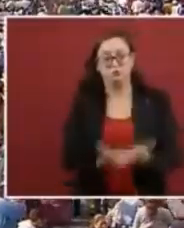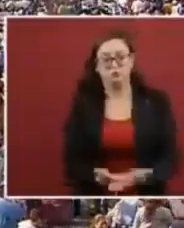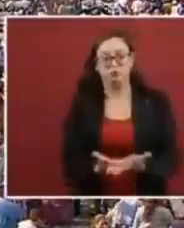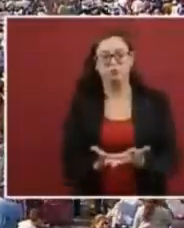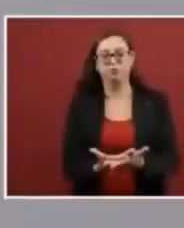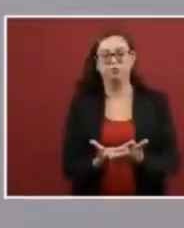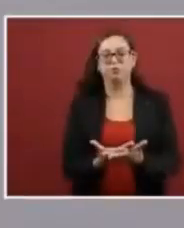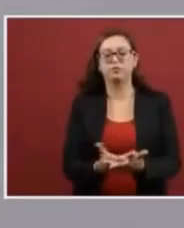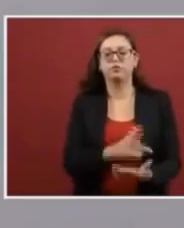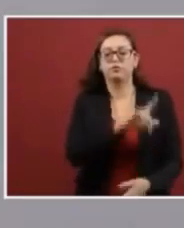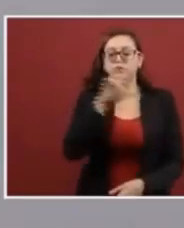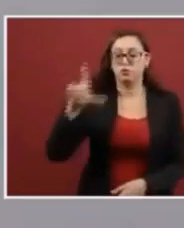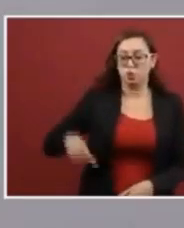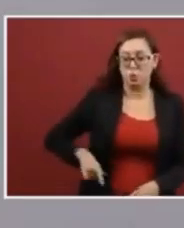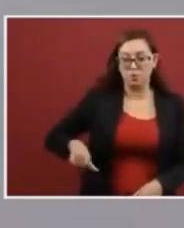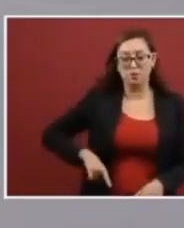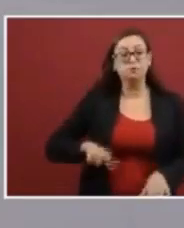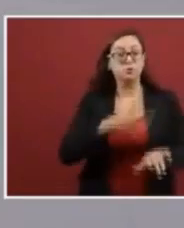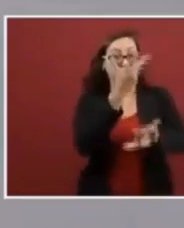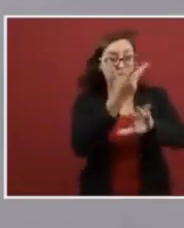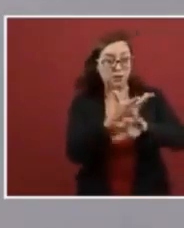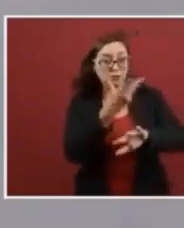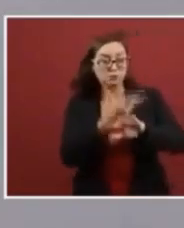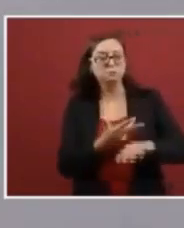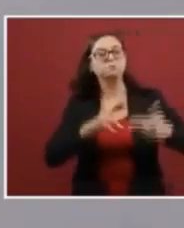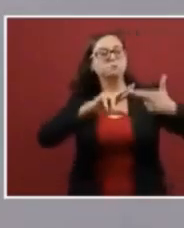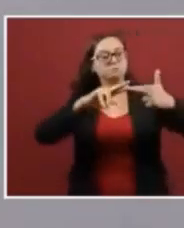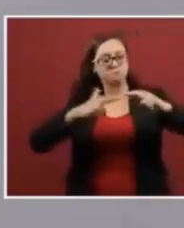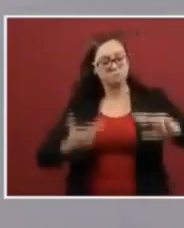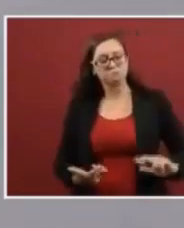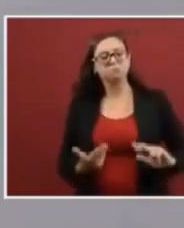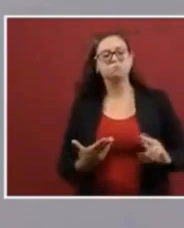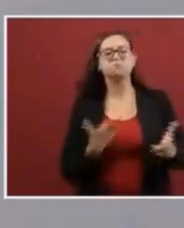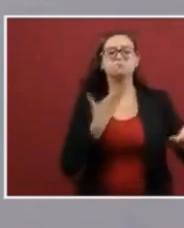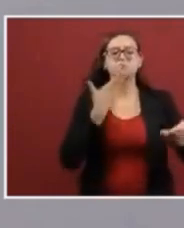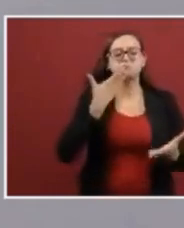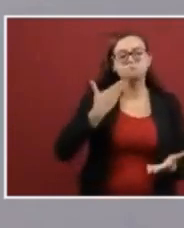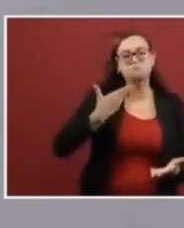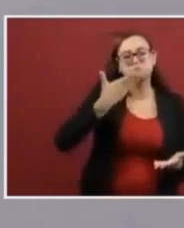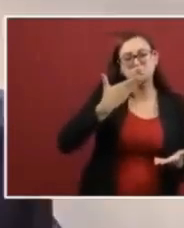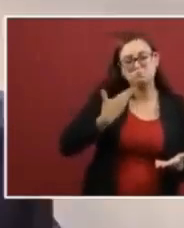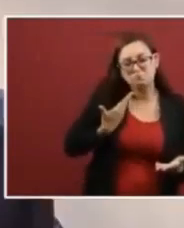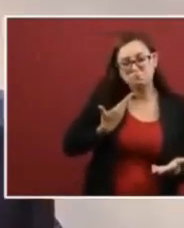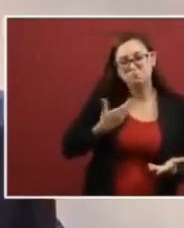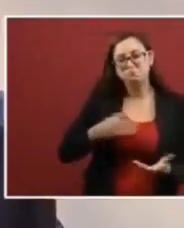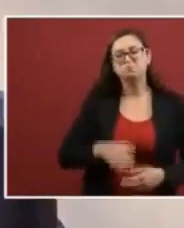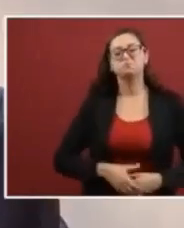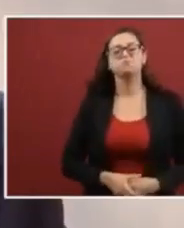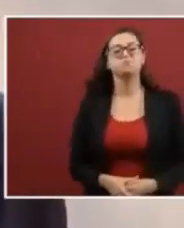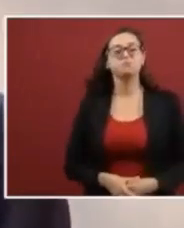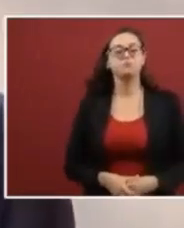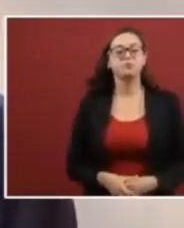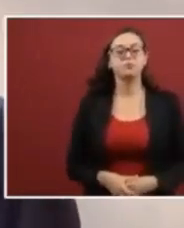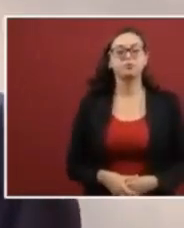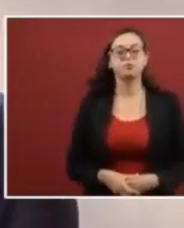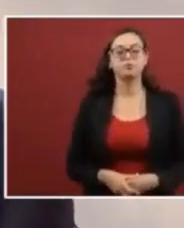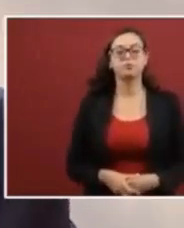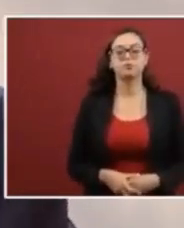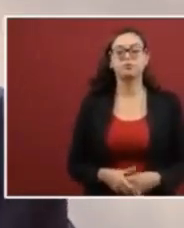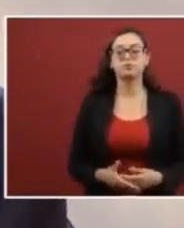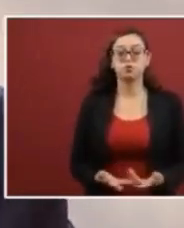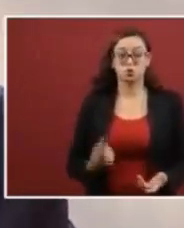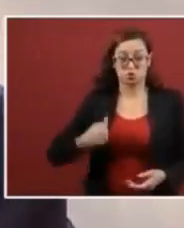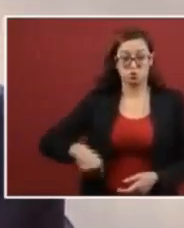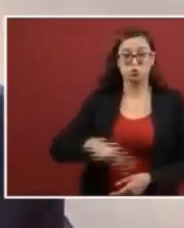y el gobierno de eeuu y esto esto este proceder